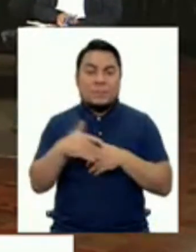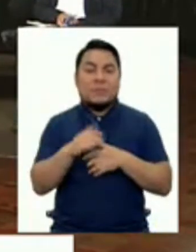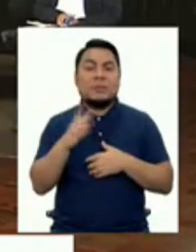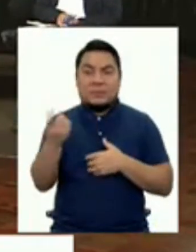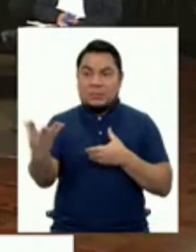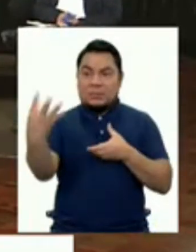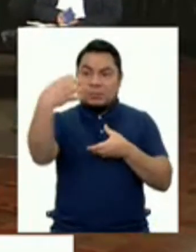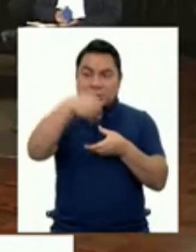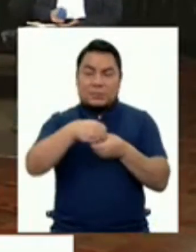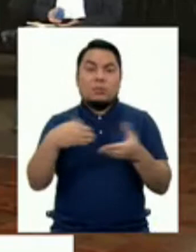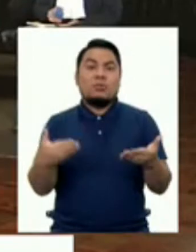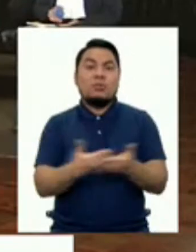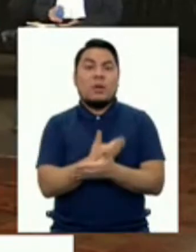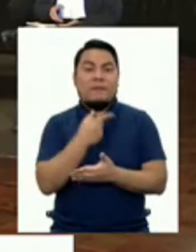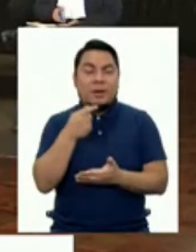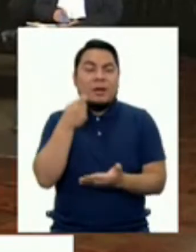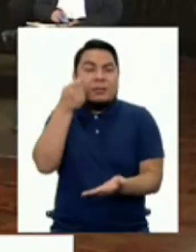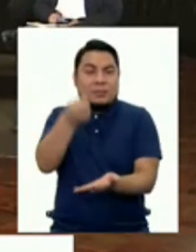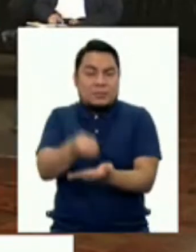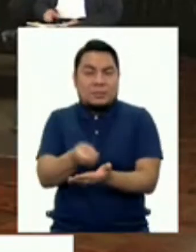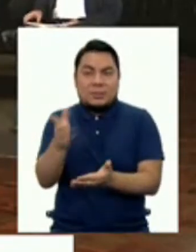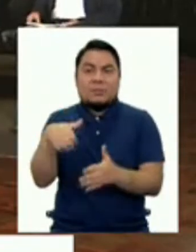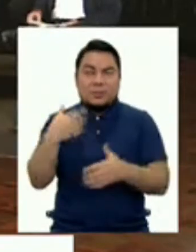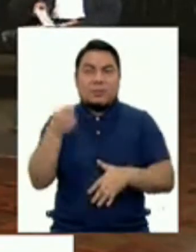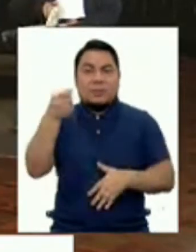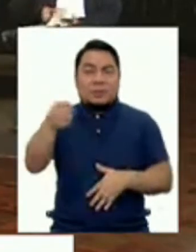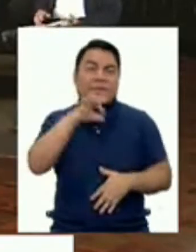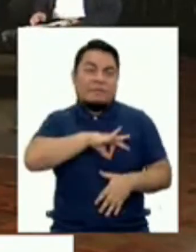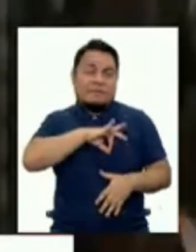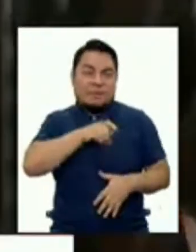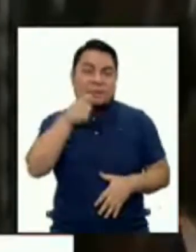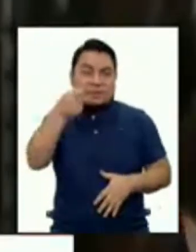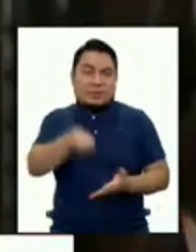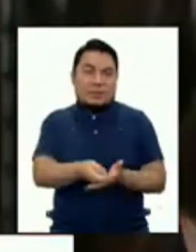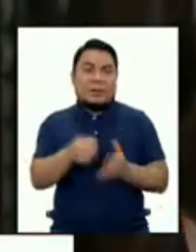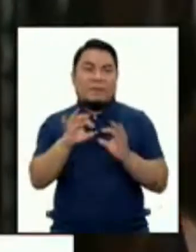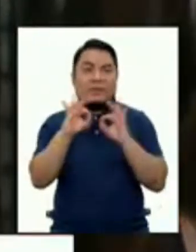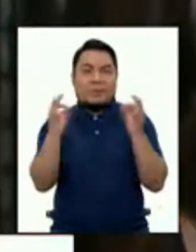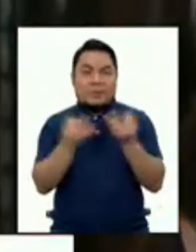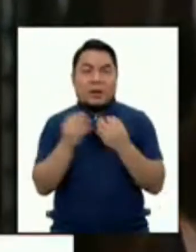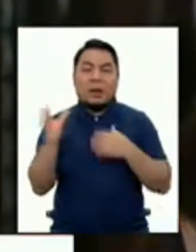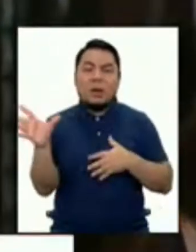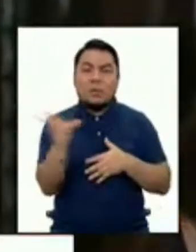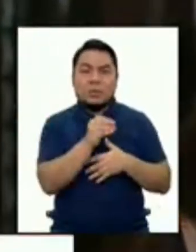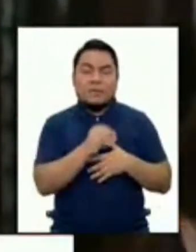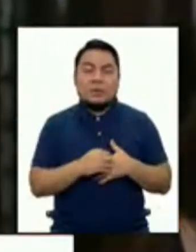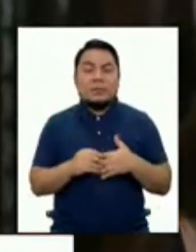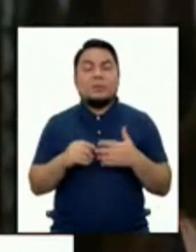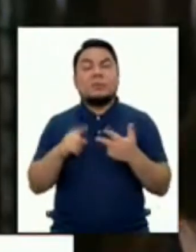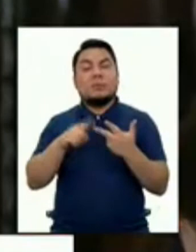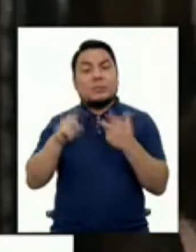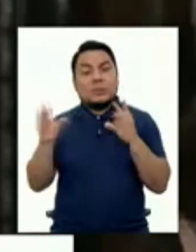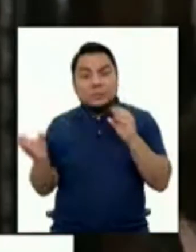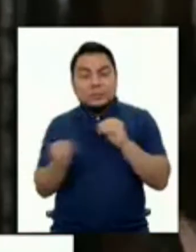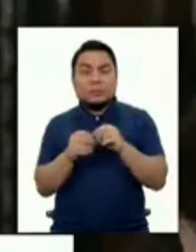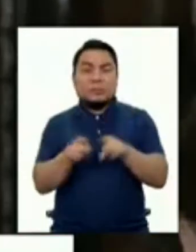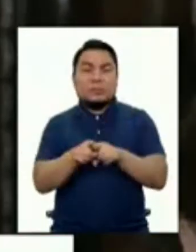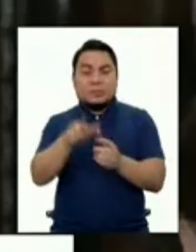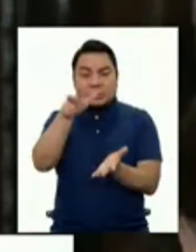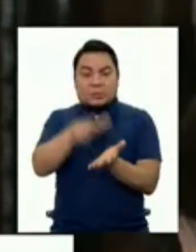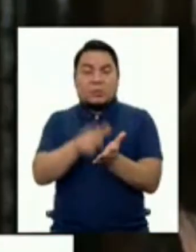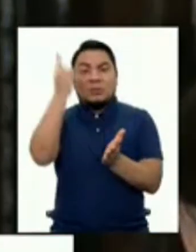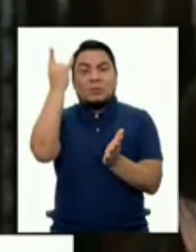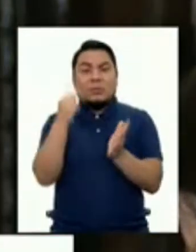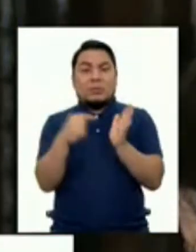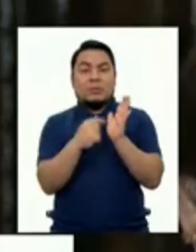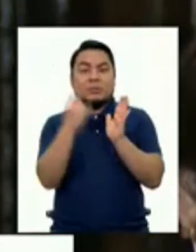dentro de esta nueva focalización y puedan así ser beneficiarios del bono familiar. Adicionalmente, se emitió un decreto de urgencia